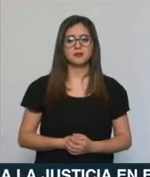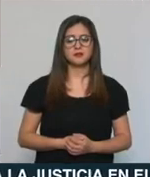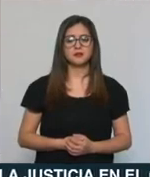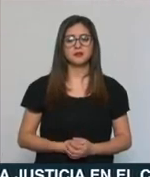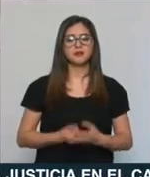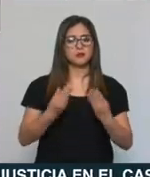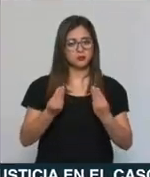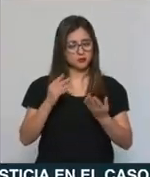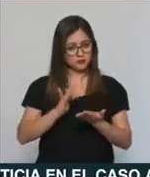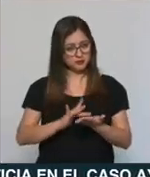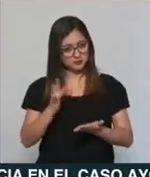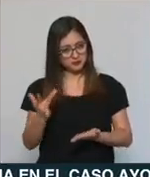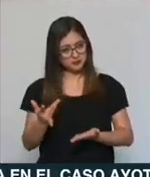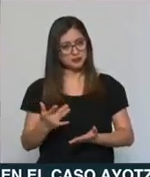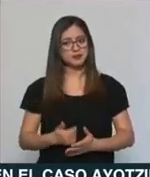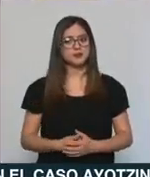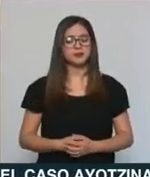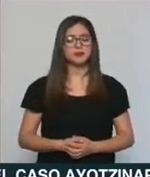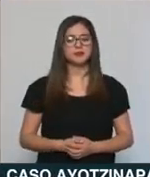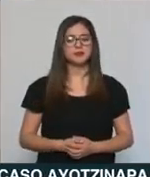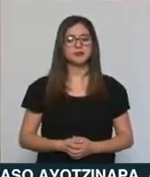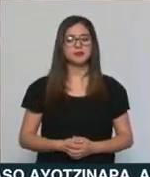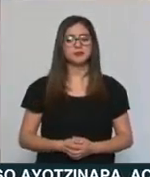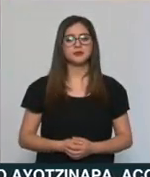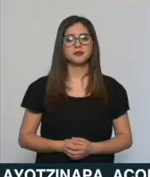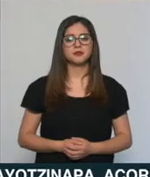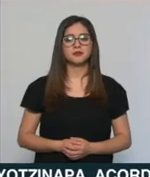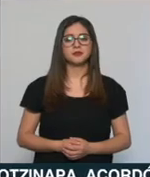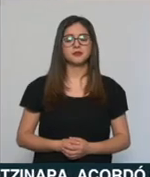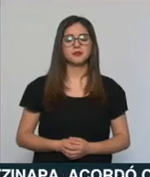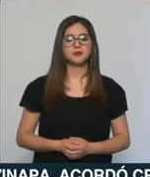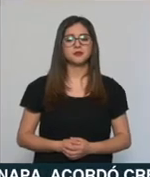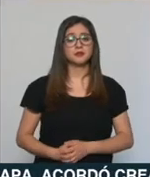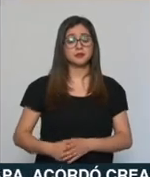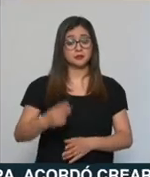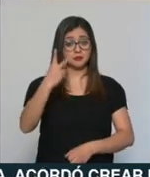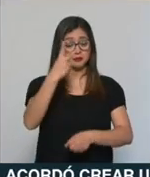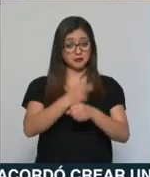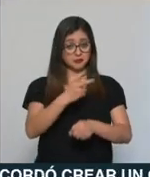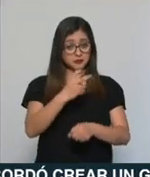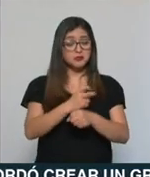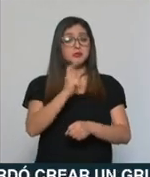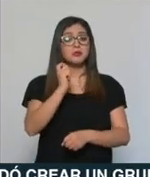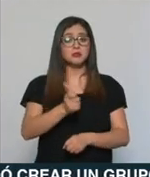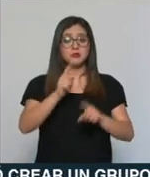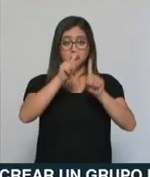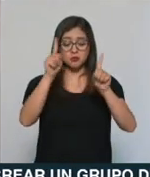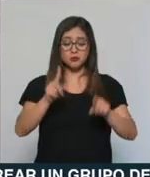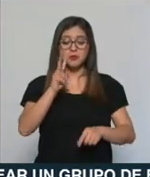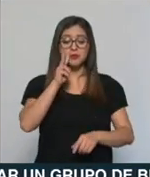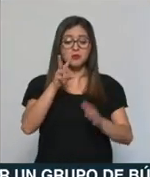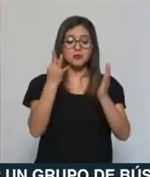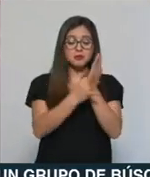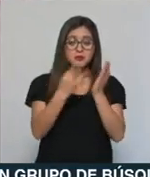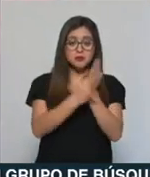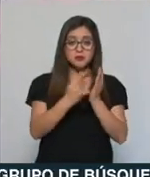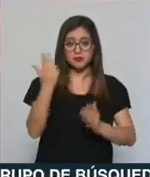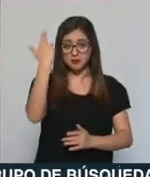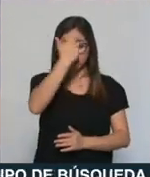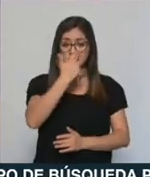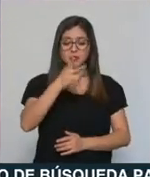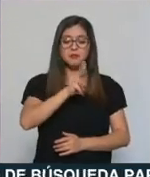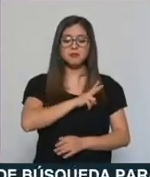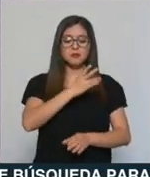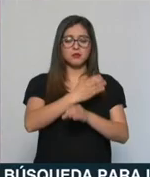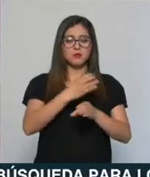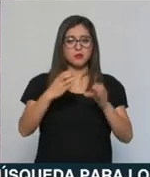Muchas gracias. Gracias. El segundo filtro es un detector de metales y una revisión para nuestros